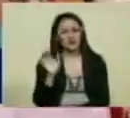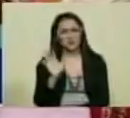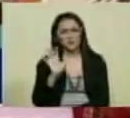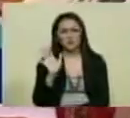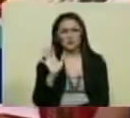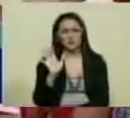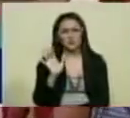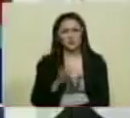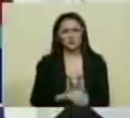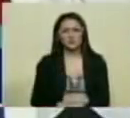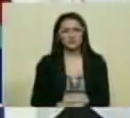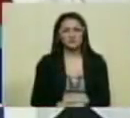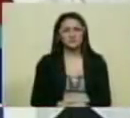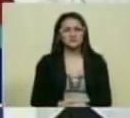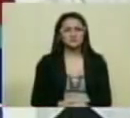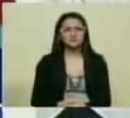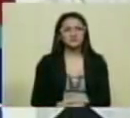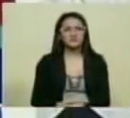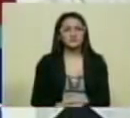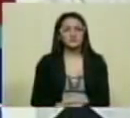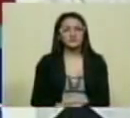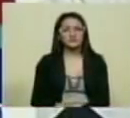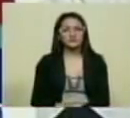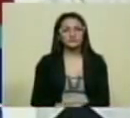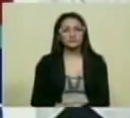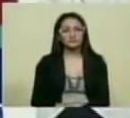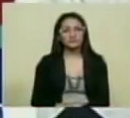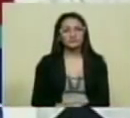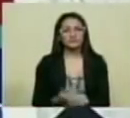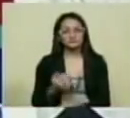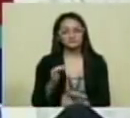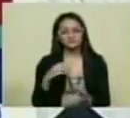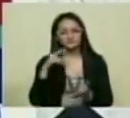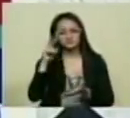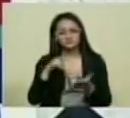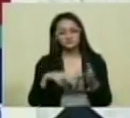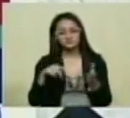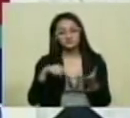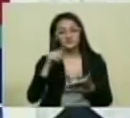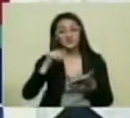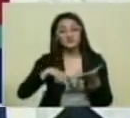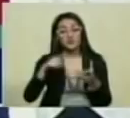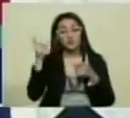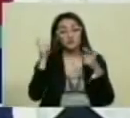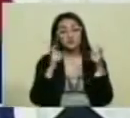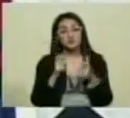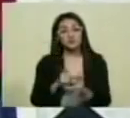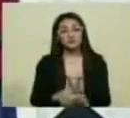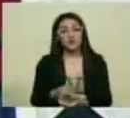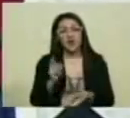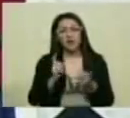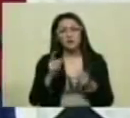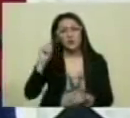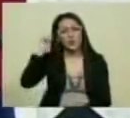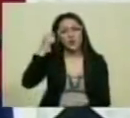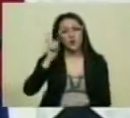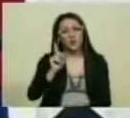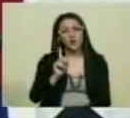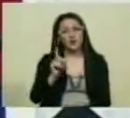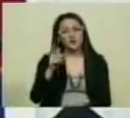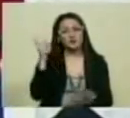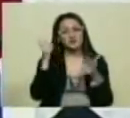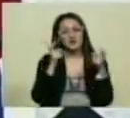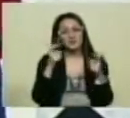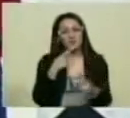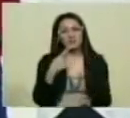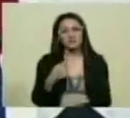pues. Leo lo que firmó Hugo Chávez, porque a lo mejor algunos no recuerdan lo que firmó Hugo Chávez.